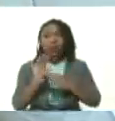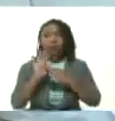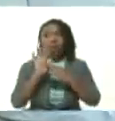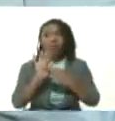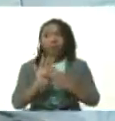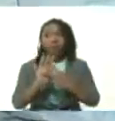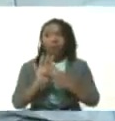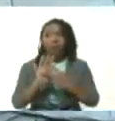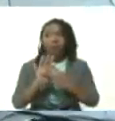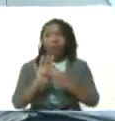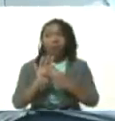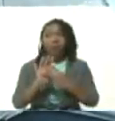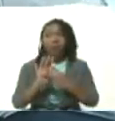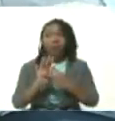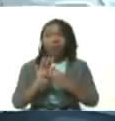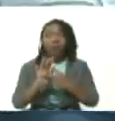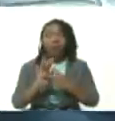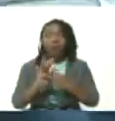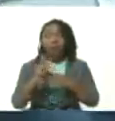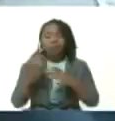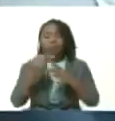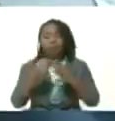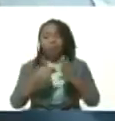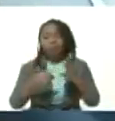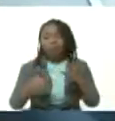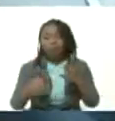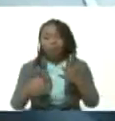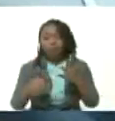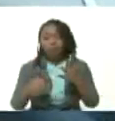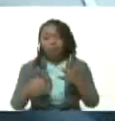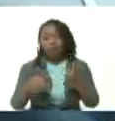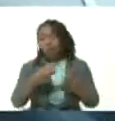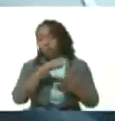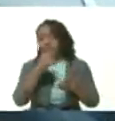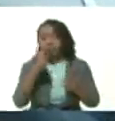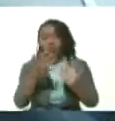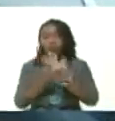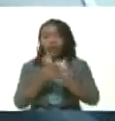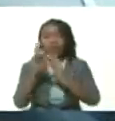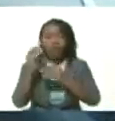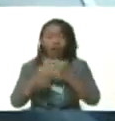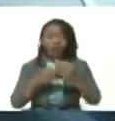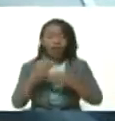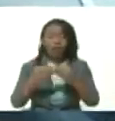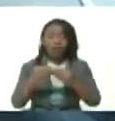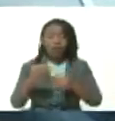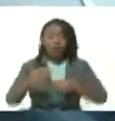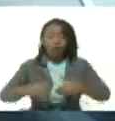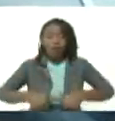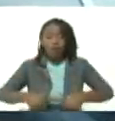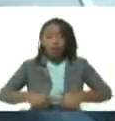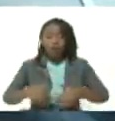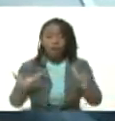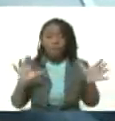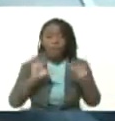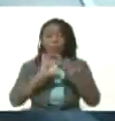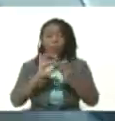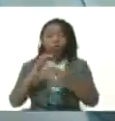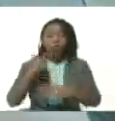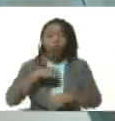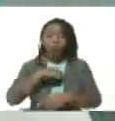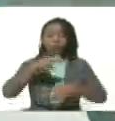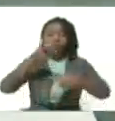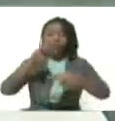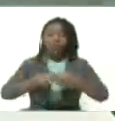representación, droguerías y farmacias, que si bien es cierto hemos hecho un esfuerzo mancomunado, nos hemos sentado